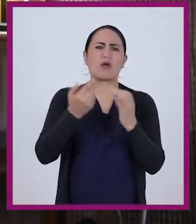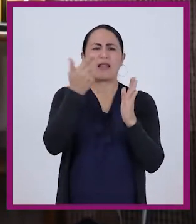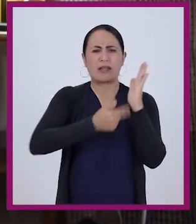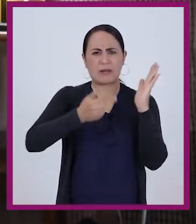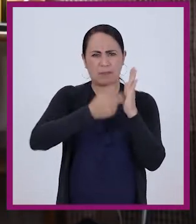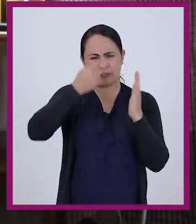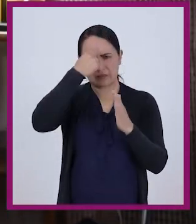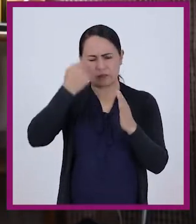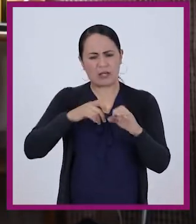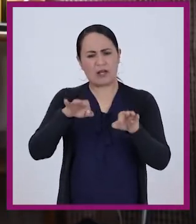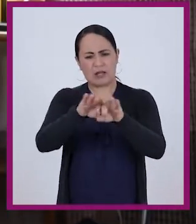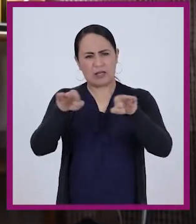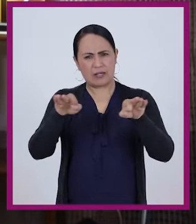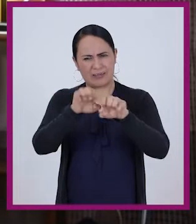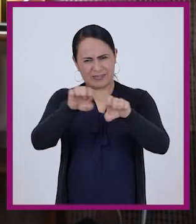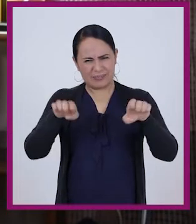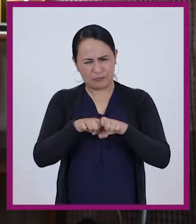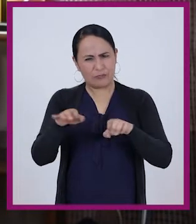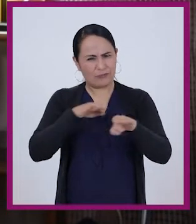equipo.